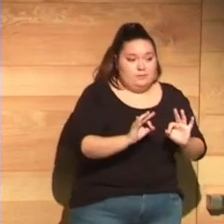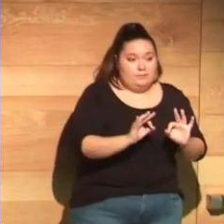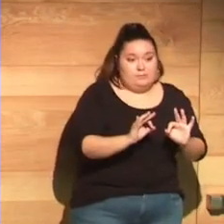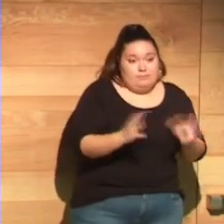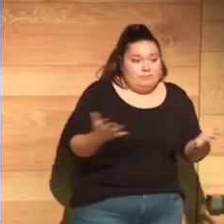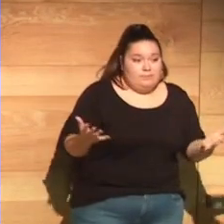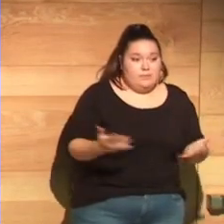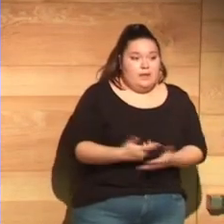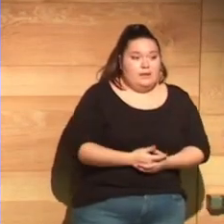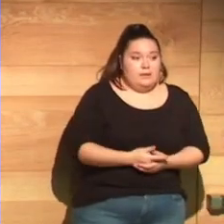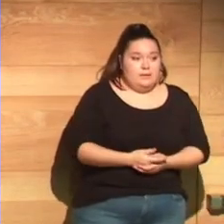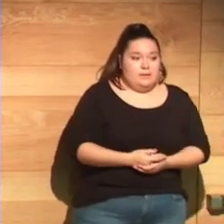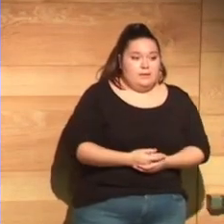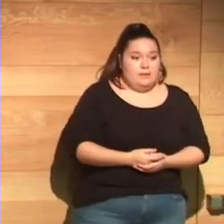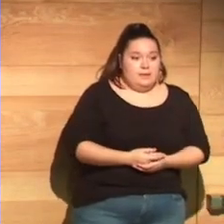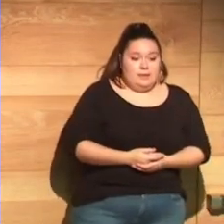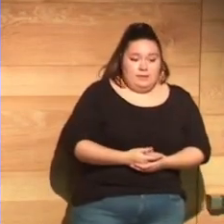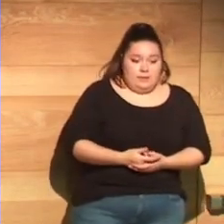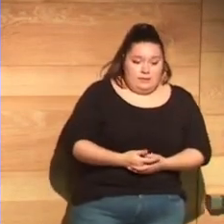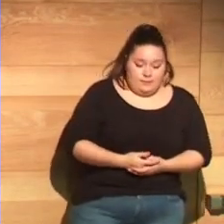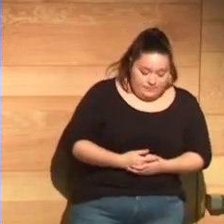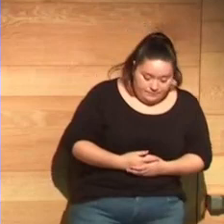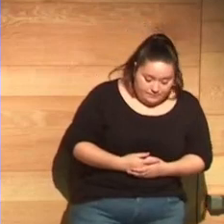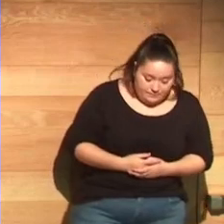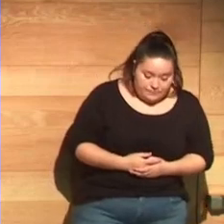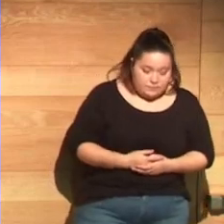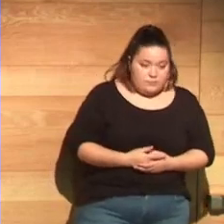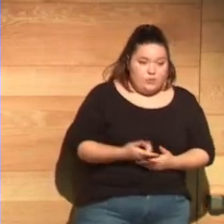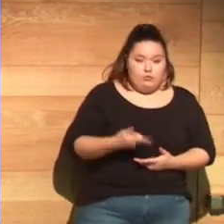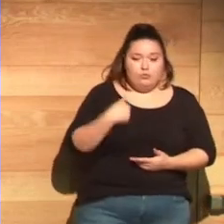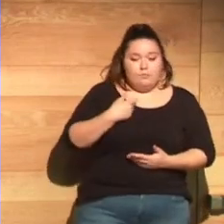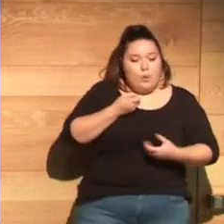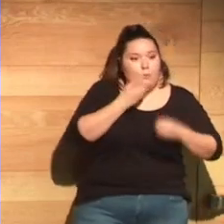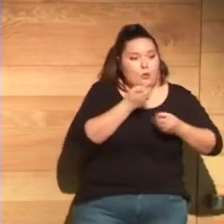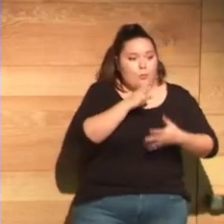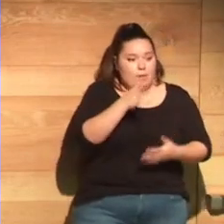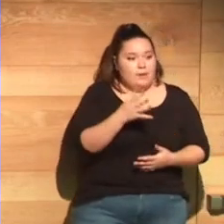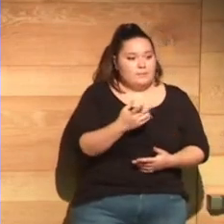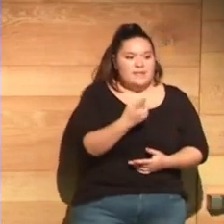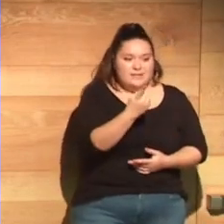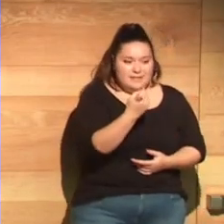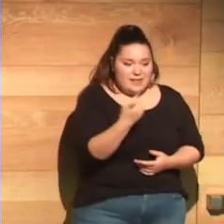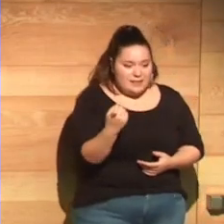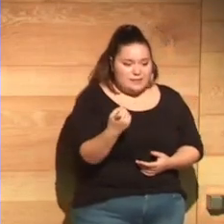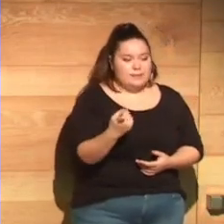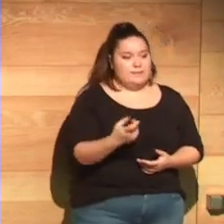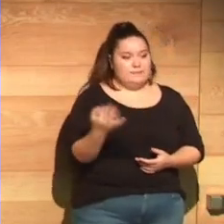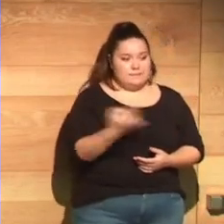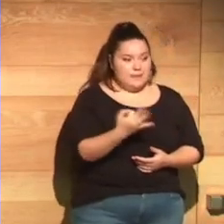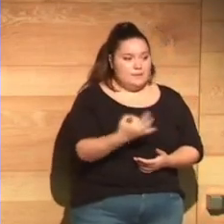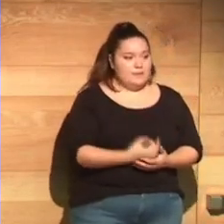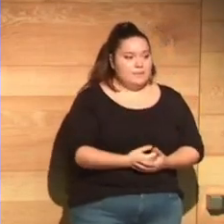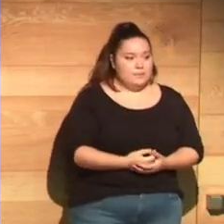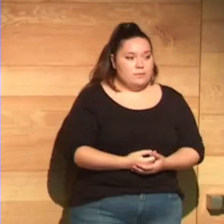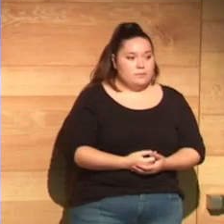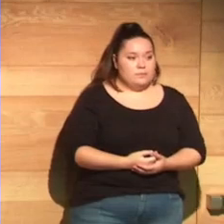en aquel momento. Han sido las reglas de juego durante mucho tiempo, no solamente hace unos añitos, hasta hace poco.